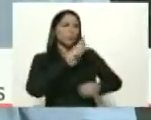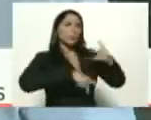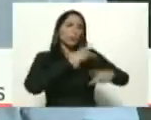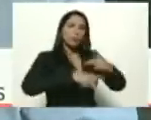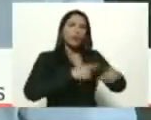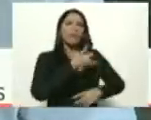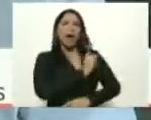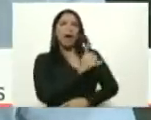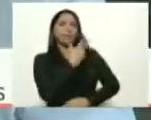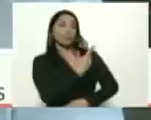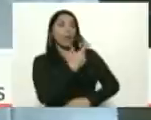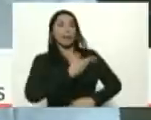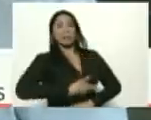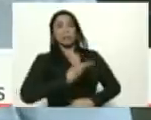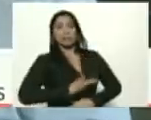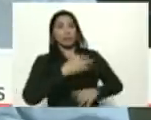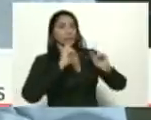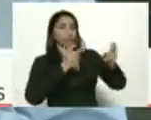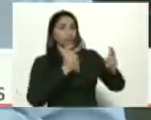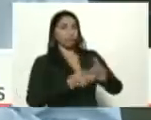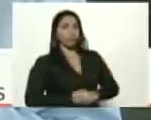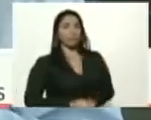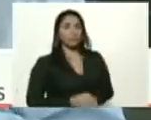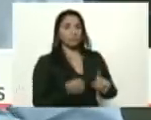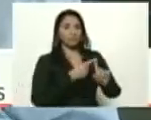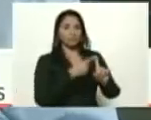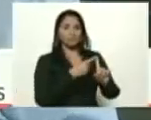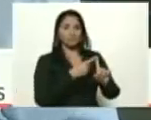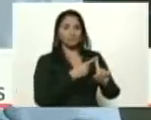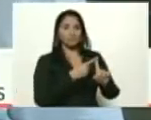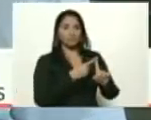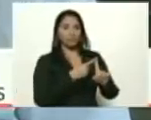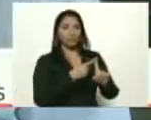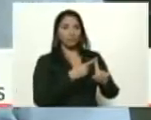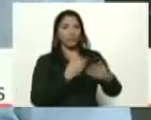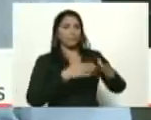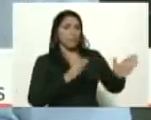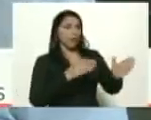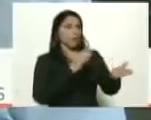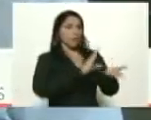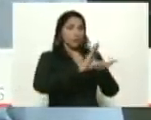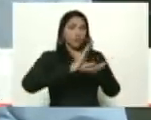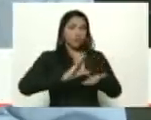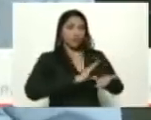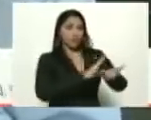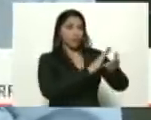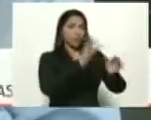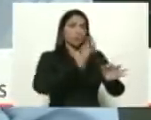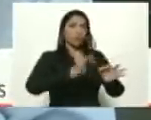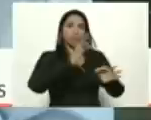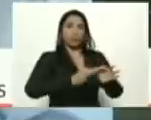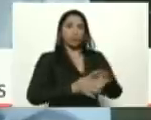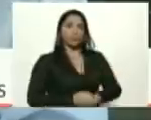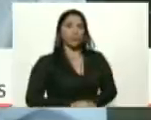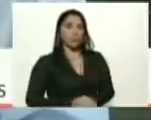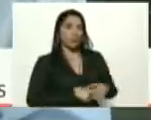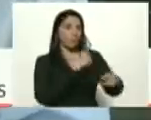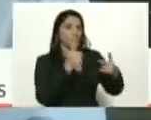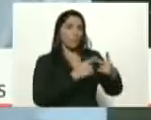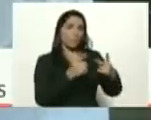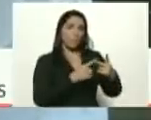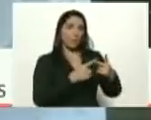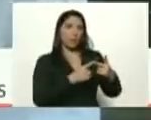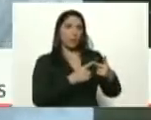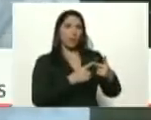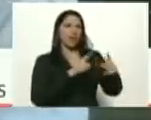tres esquemas que estamos conjugando. El primero de ellos, la garantía de la financiación a través de la criptomoneda. La segunda es el agrosoporte,